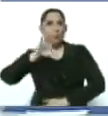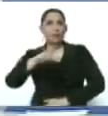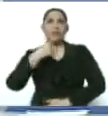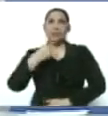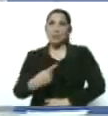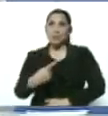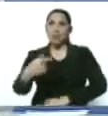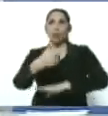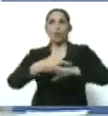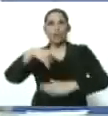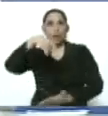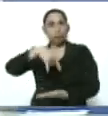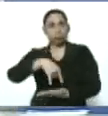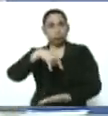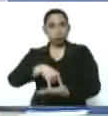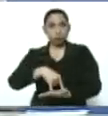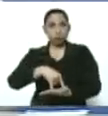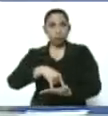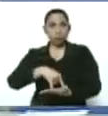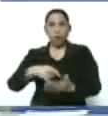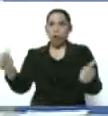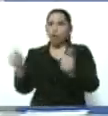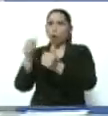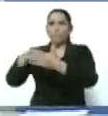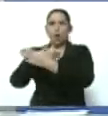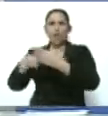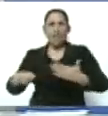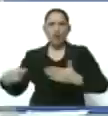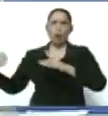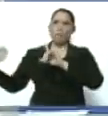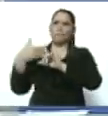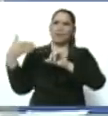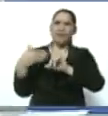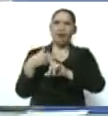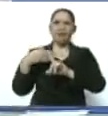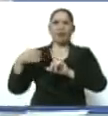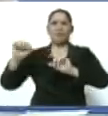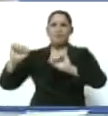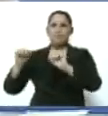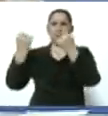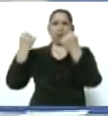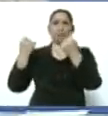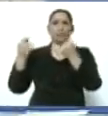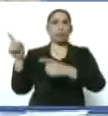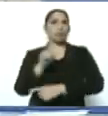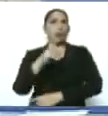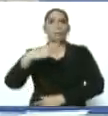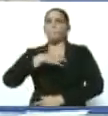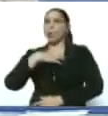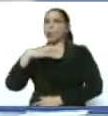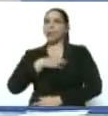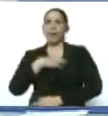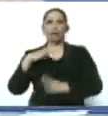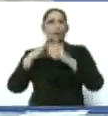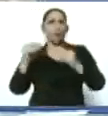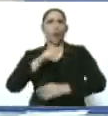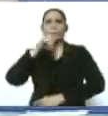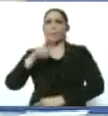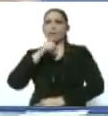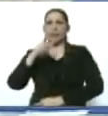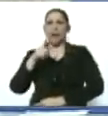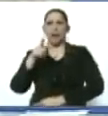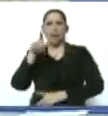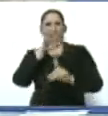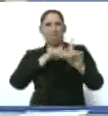gobernador Lacava, con bloqueo, amenazas, sanciones. No podrá toda la maldad y la perversidad de